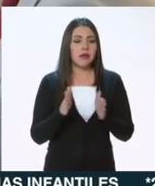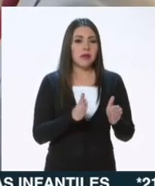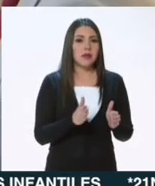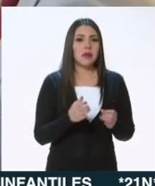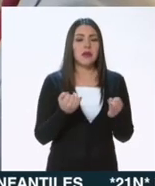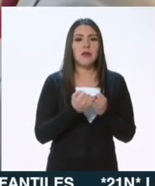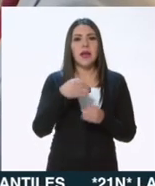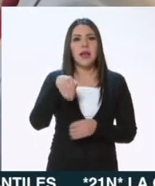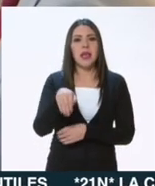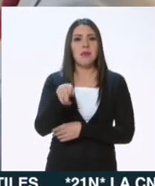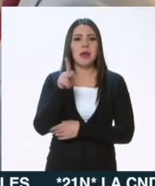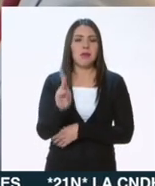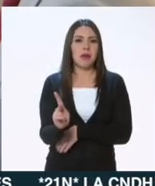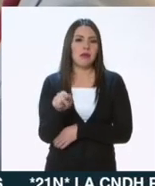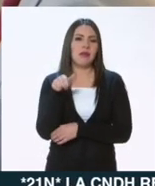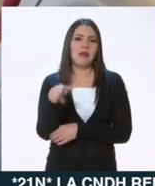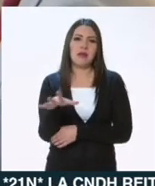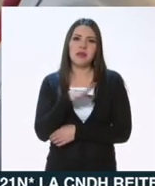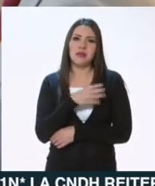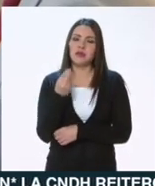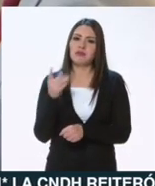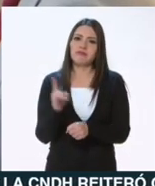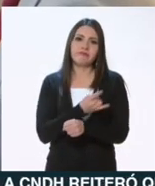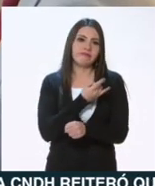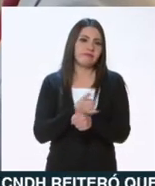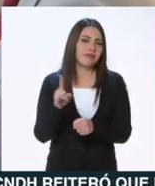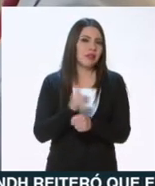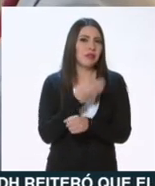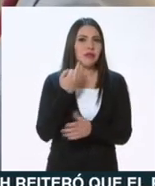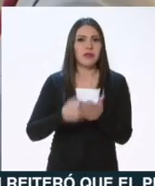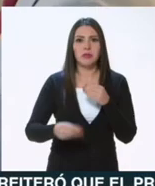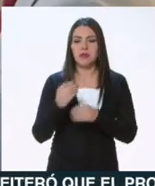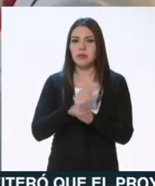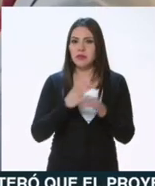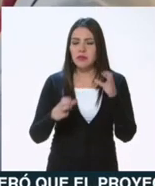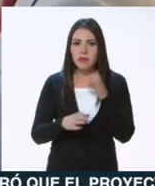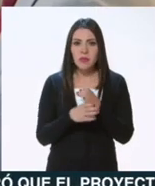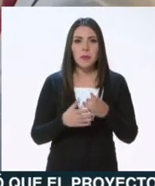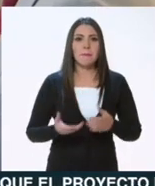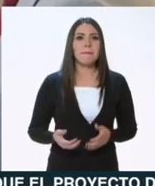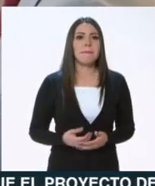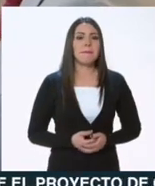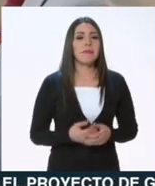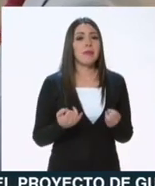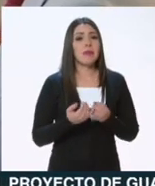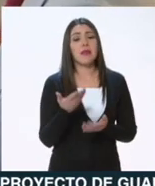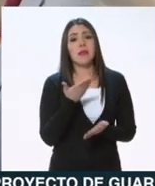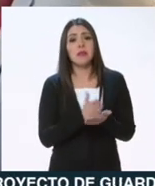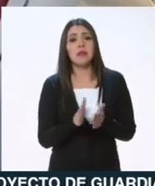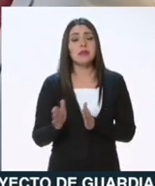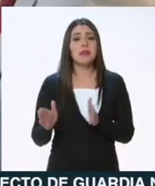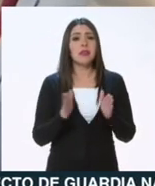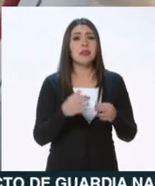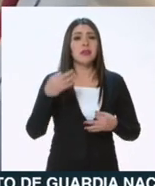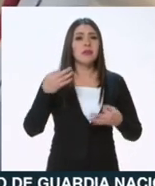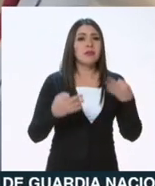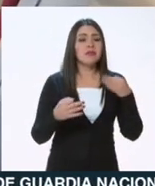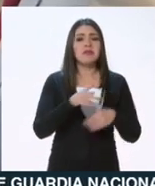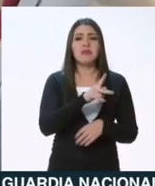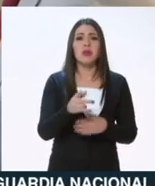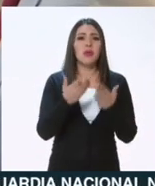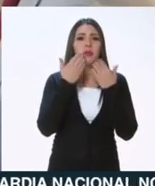vista ministerial, que tenemos grandes huecos y grandes carencias. Y luego también en un poder judicial normalmente muy